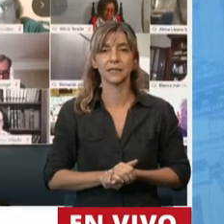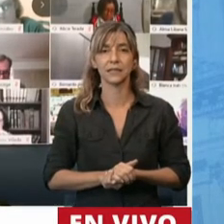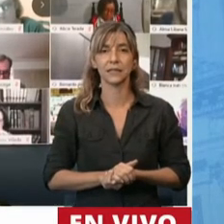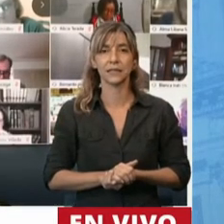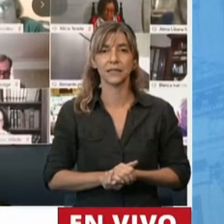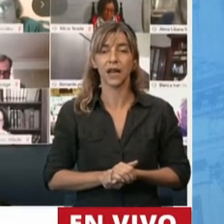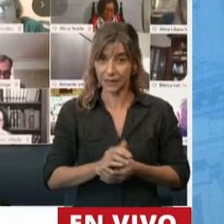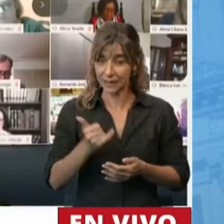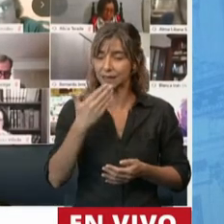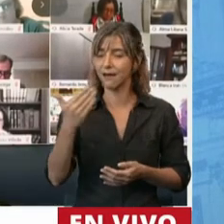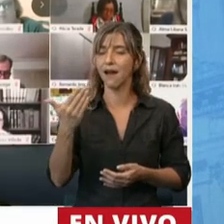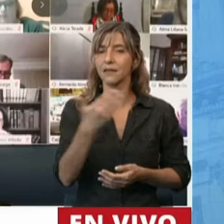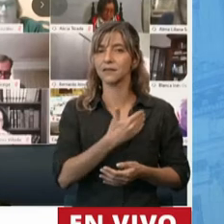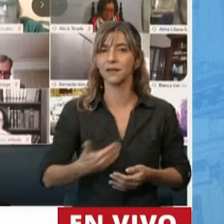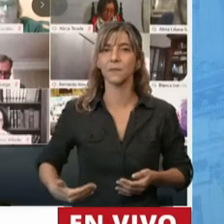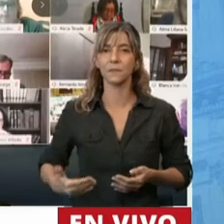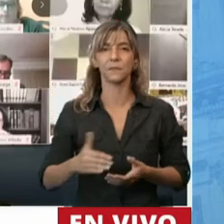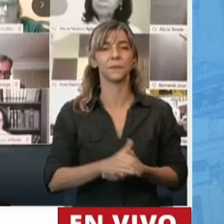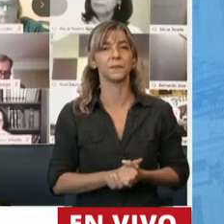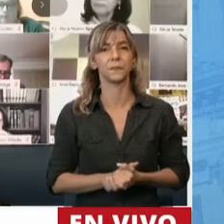Gracias, señor presidente.